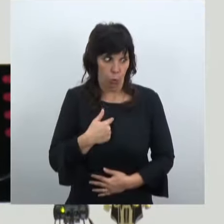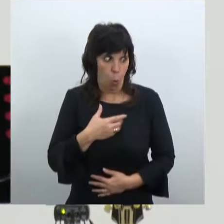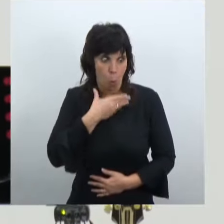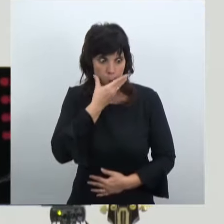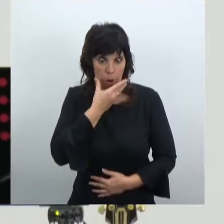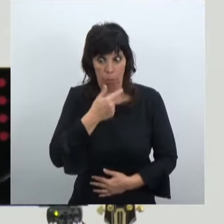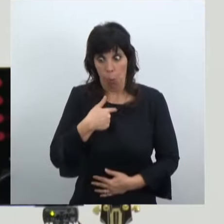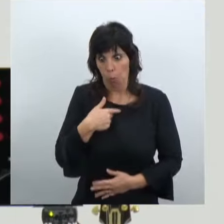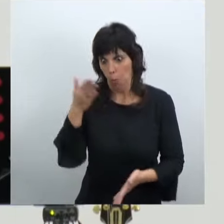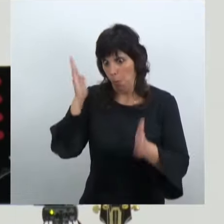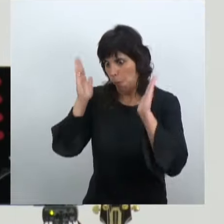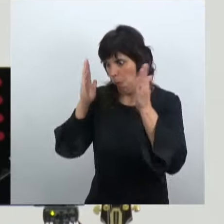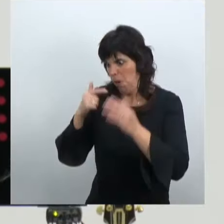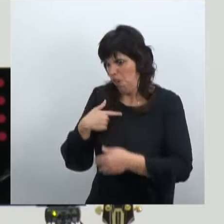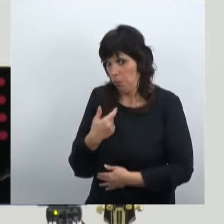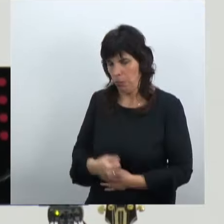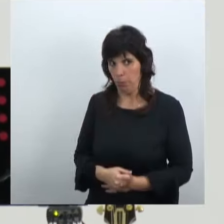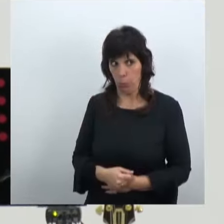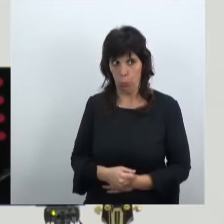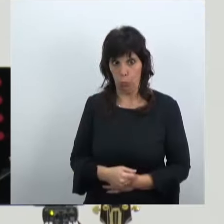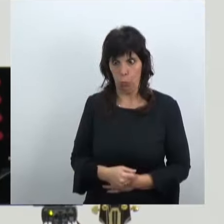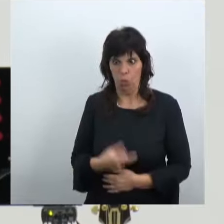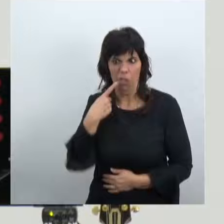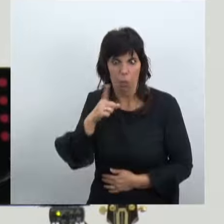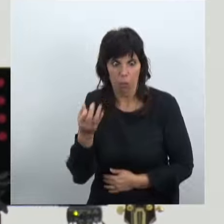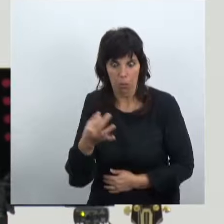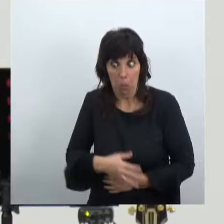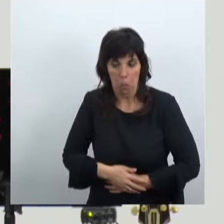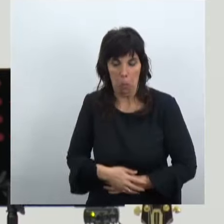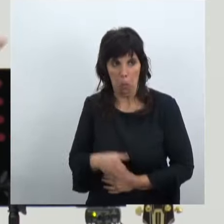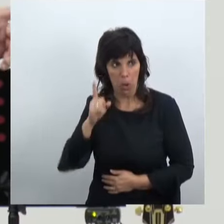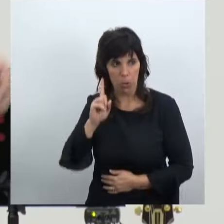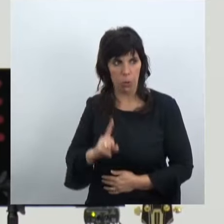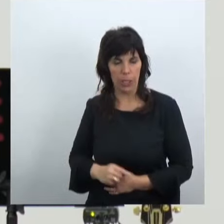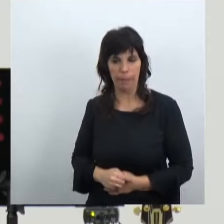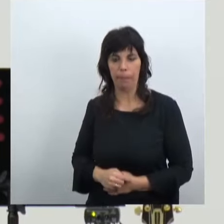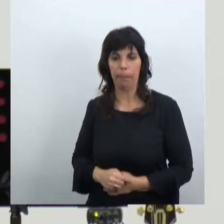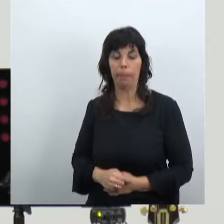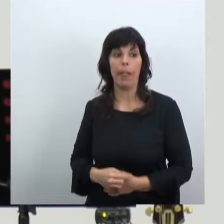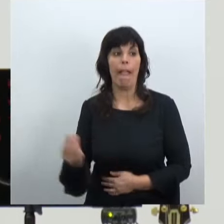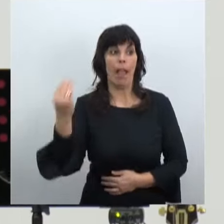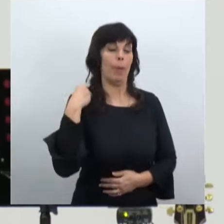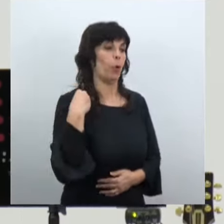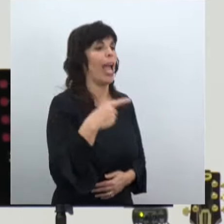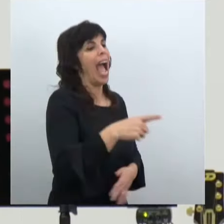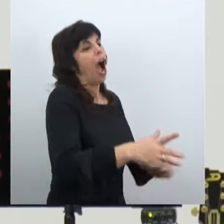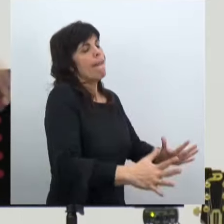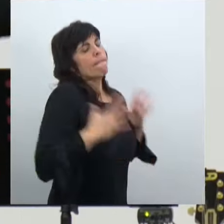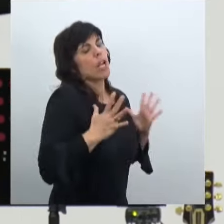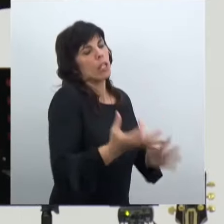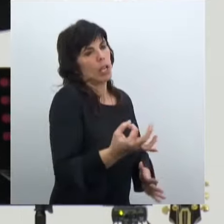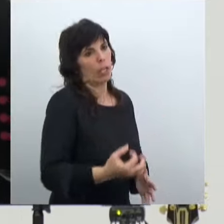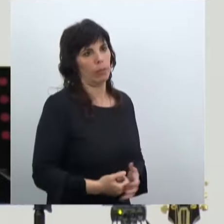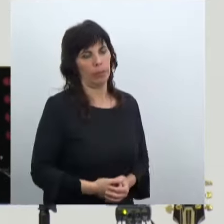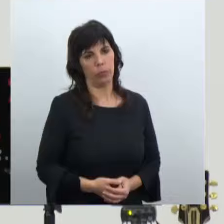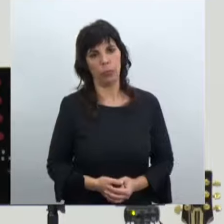soy, no sé ni hablar español. Y entonces la pregunta es, ¿qué te apasiona? Y